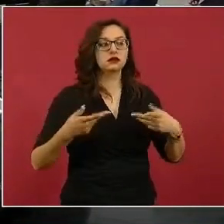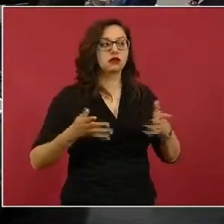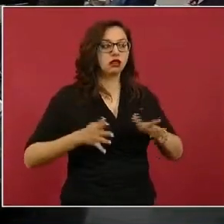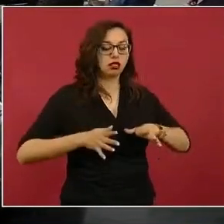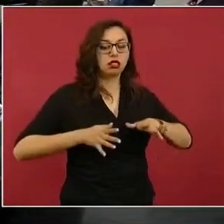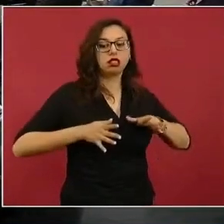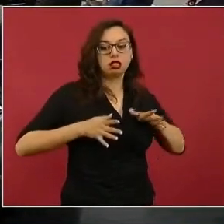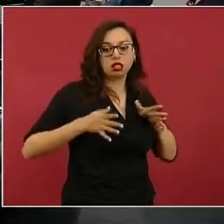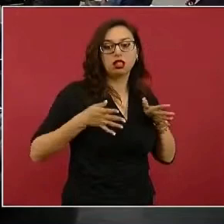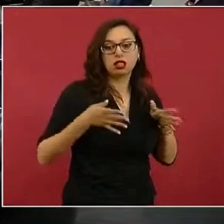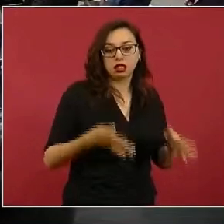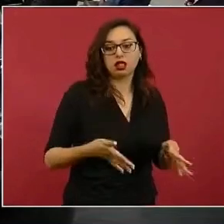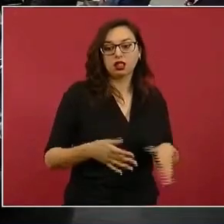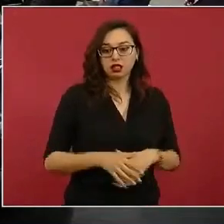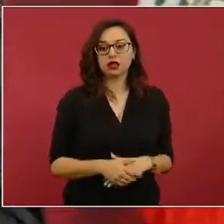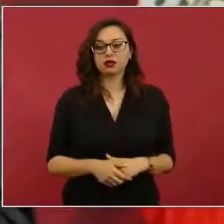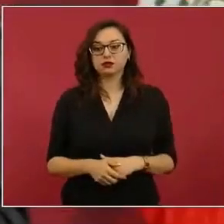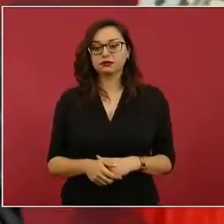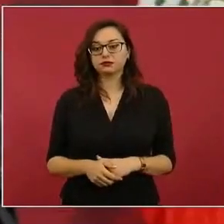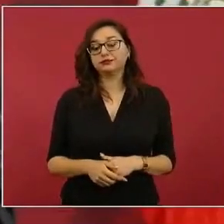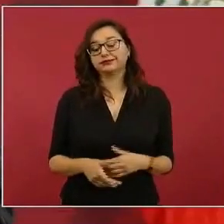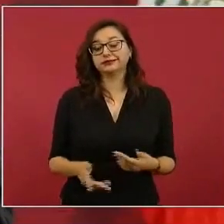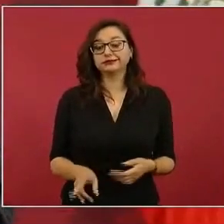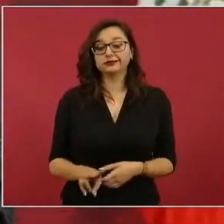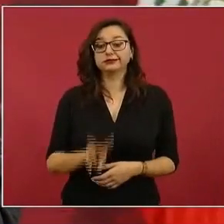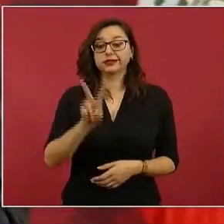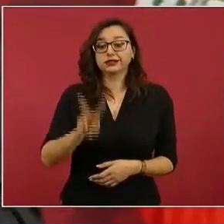Eso es antes